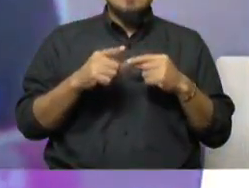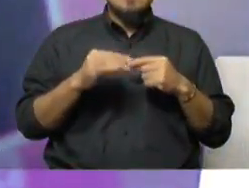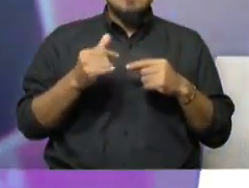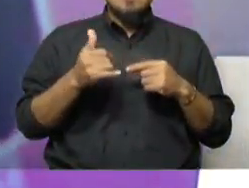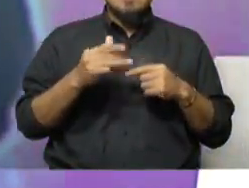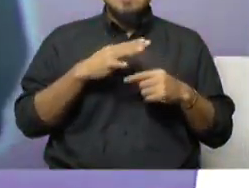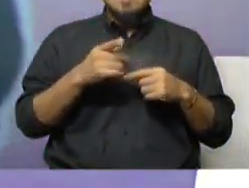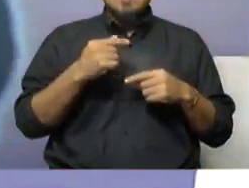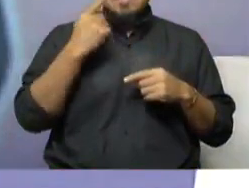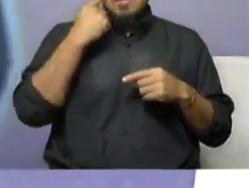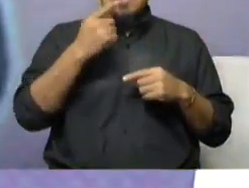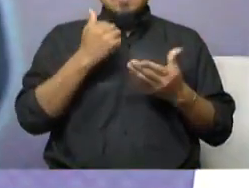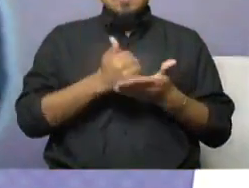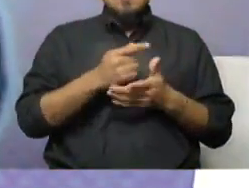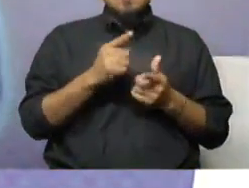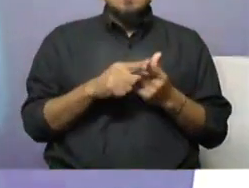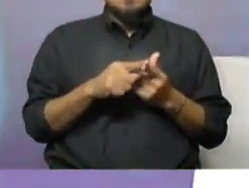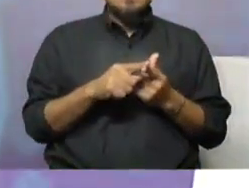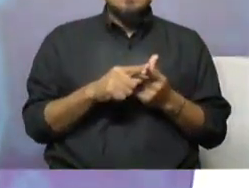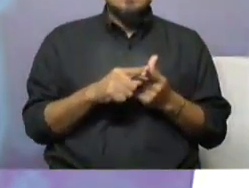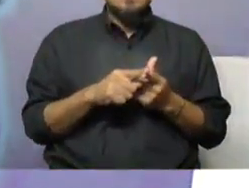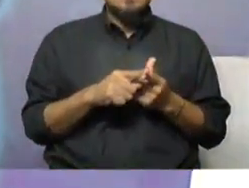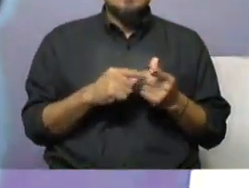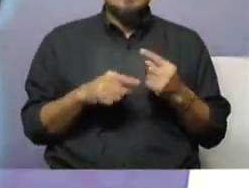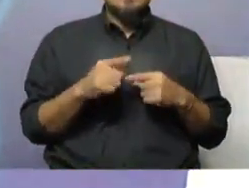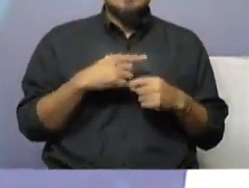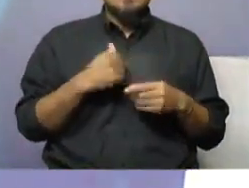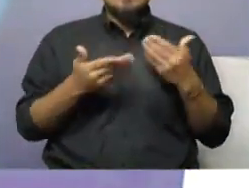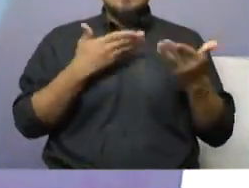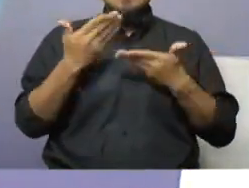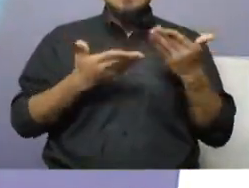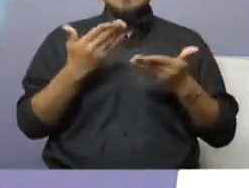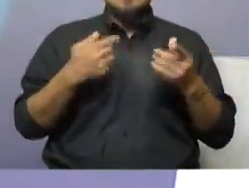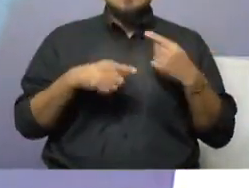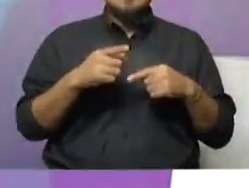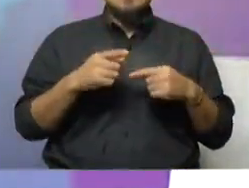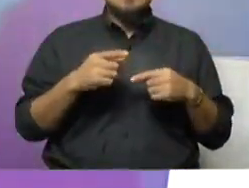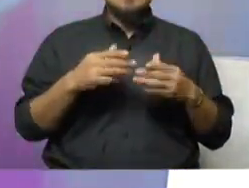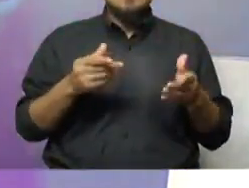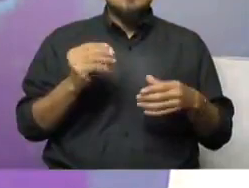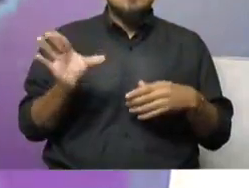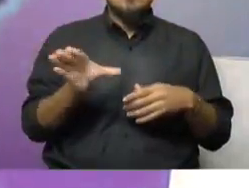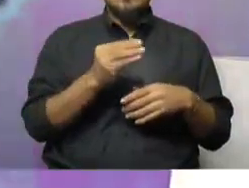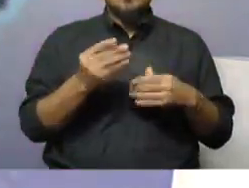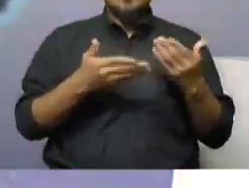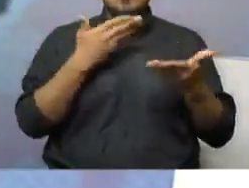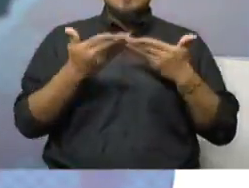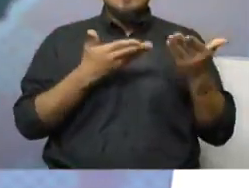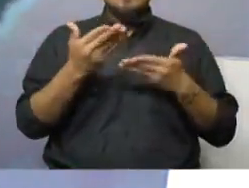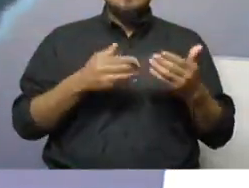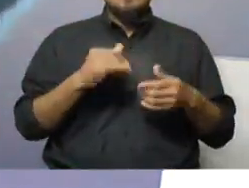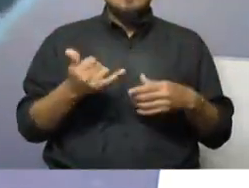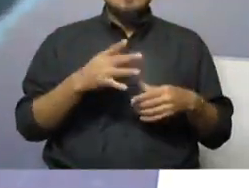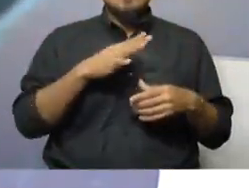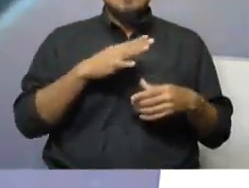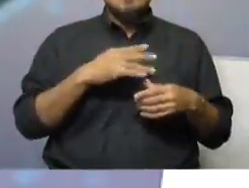todo lo que está pasando ahí, porque obviamente el carnaval también se vive en nuestra pantalla a través de lo que es todo carnaval y ya están haciendo registro